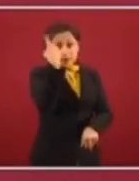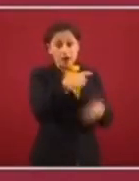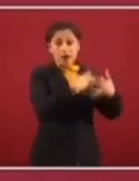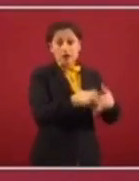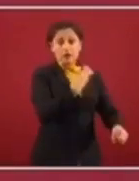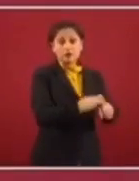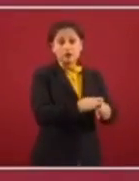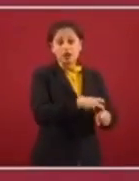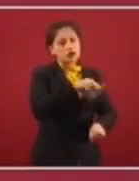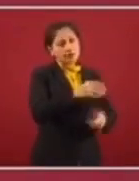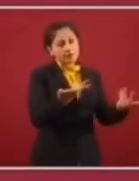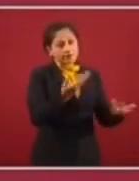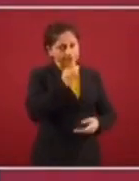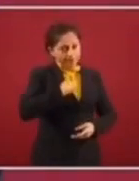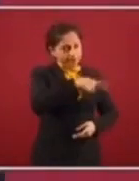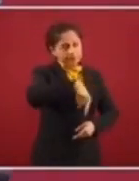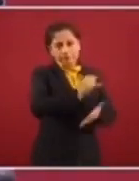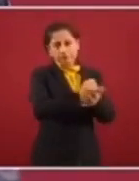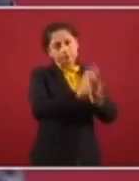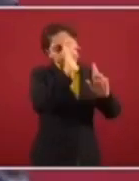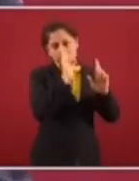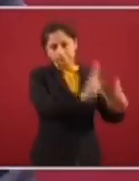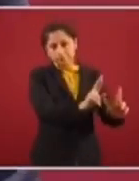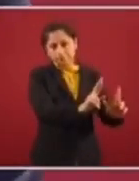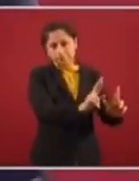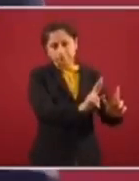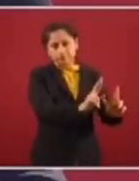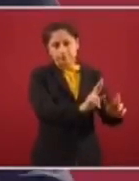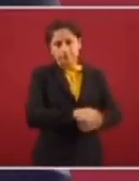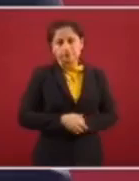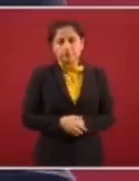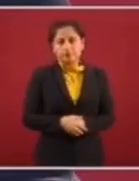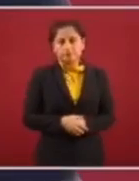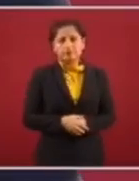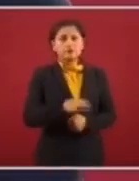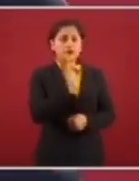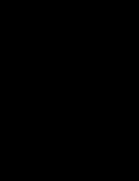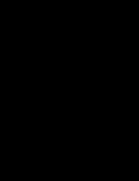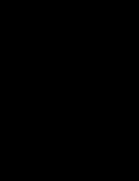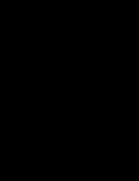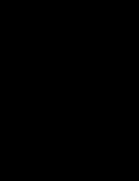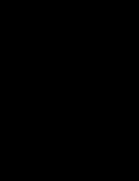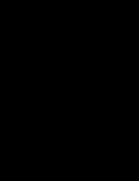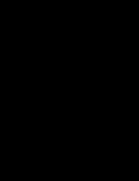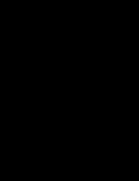y exportarla. Y se va a llegar a un acuerdo. Bueno.